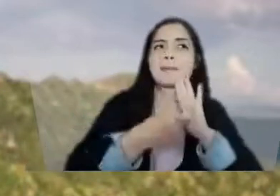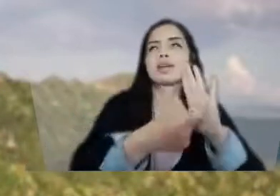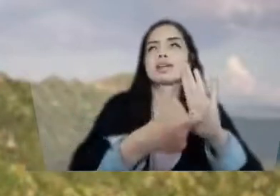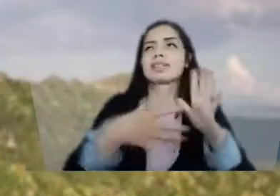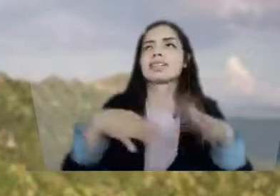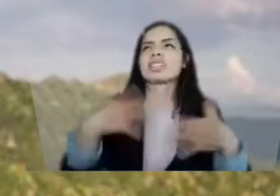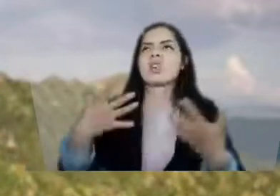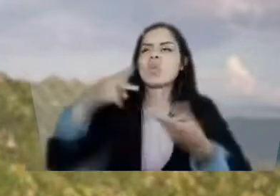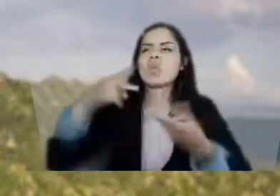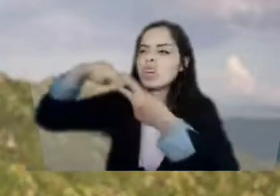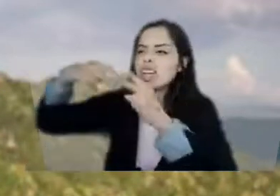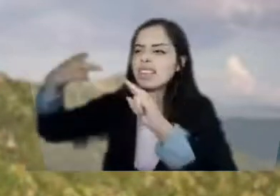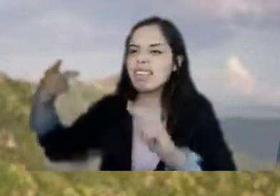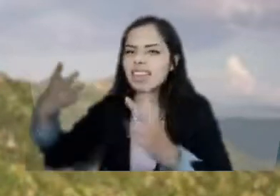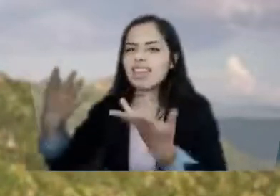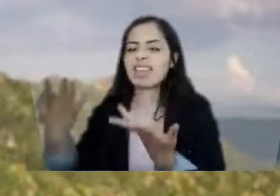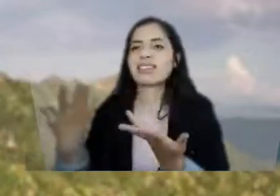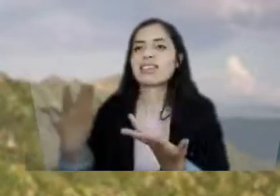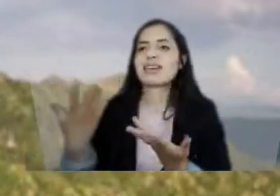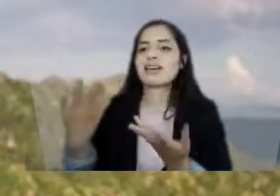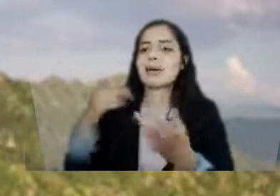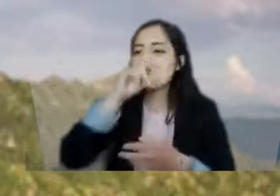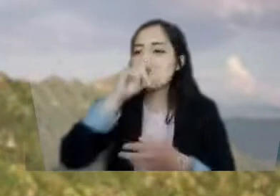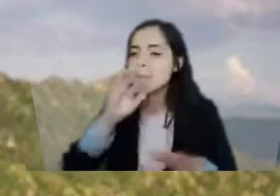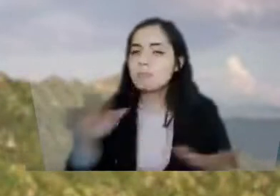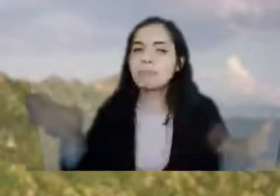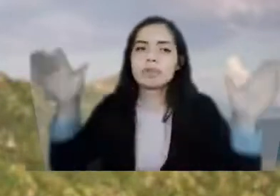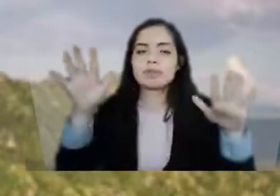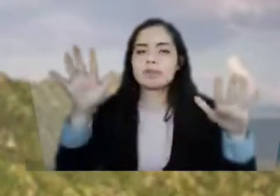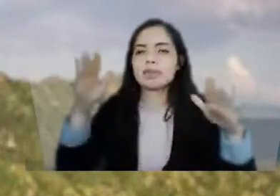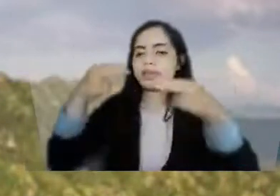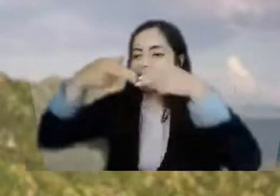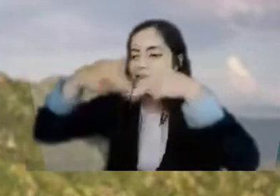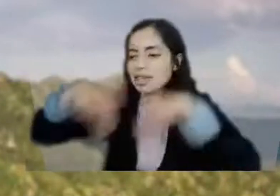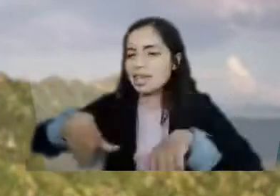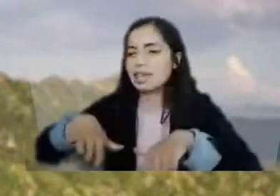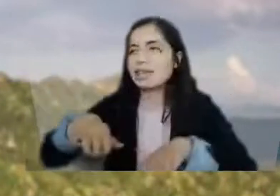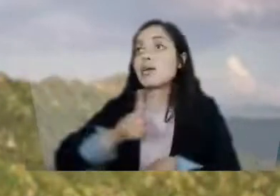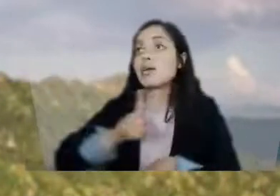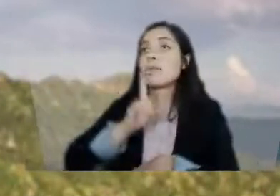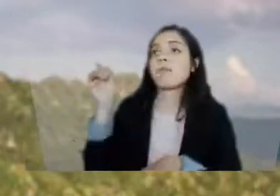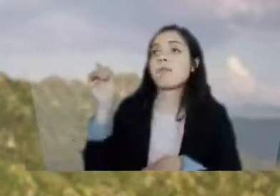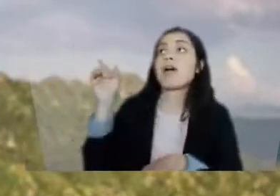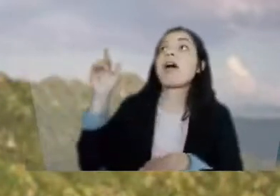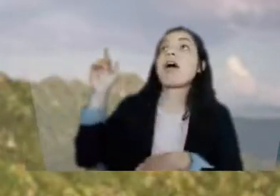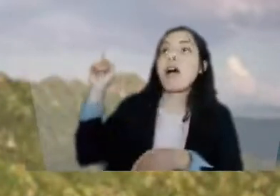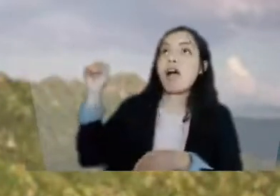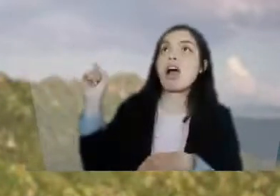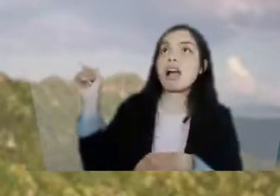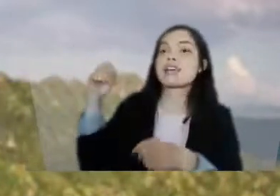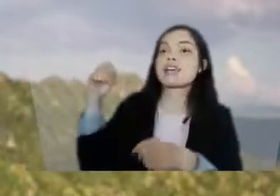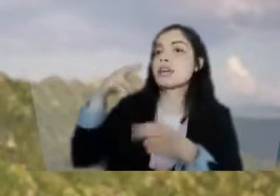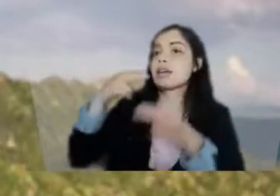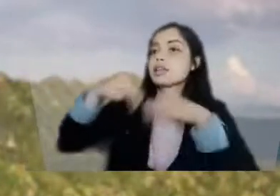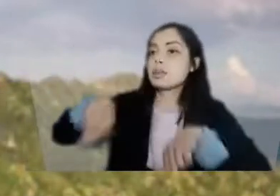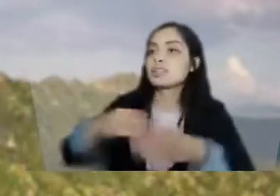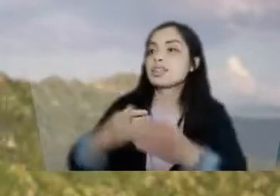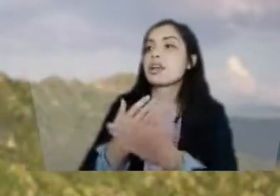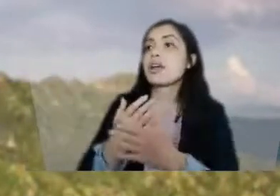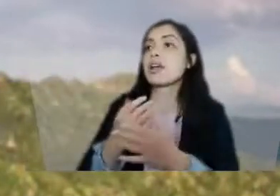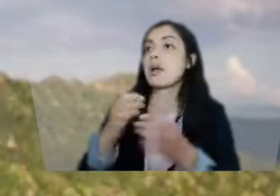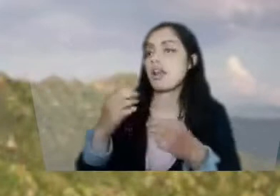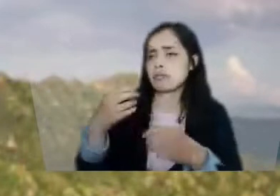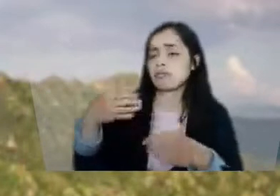vez nuevos especímenes, nuevas historias que no conocíamos. Y nosotros, desde luego, trabajamos a la par con ellos, generando